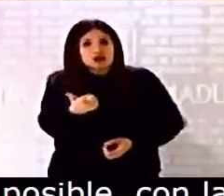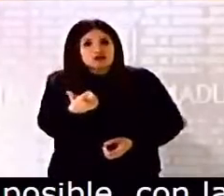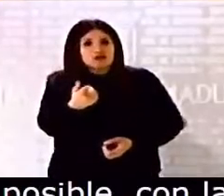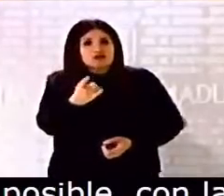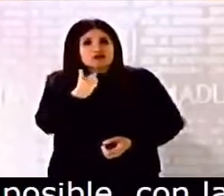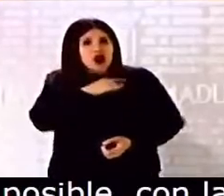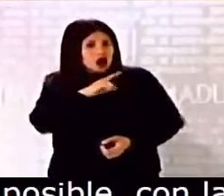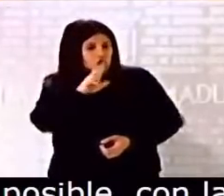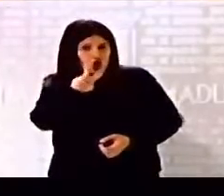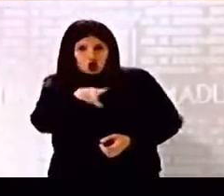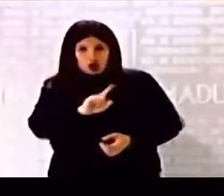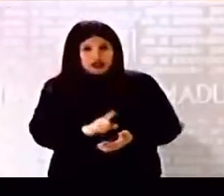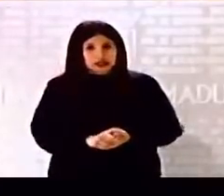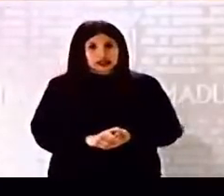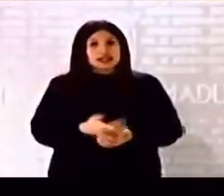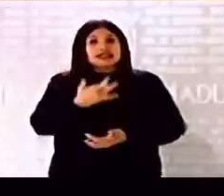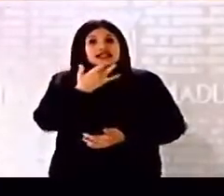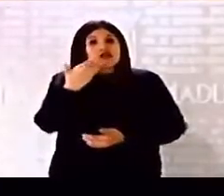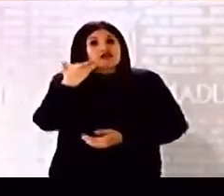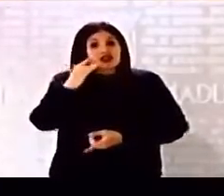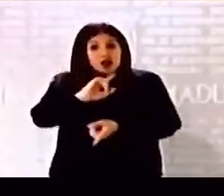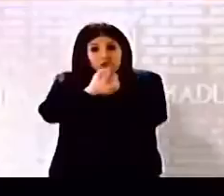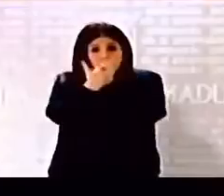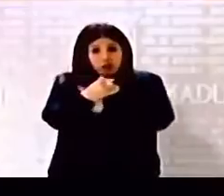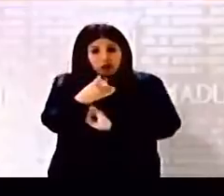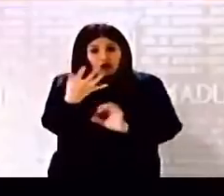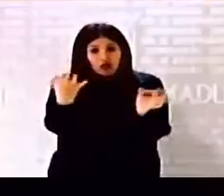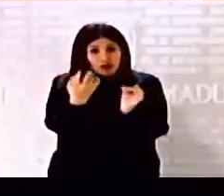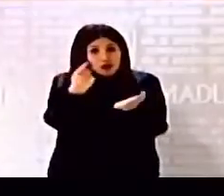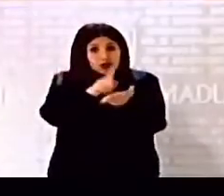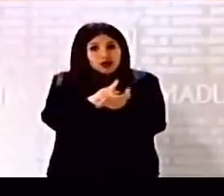Y si hay que volver a modificarlas, pues se volverán a modificar.